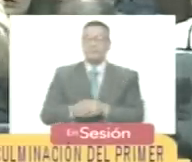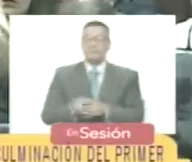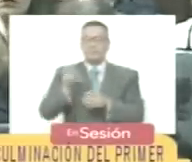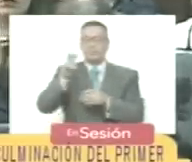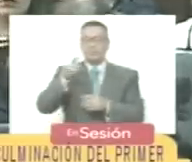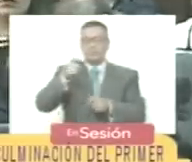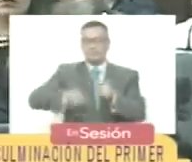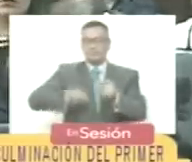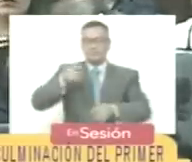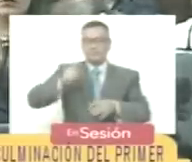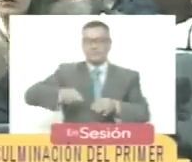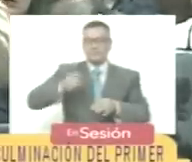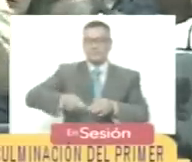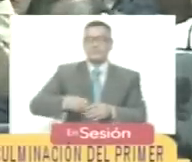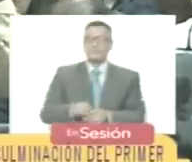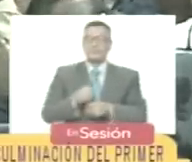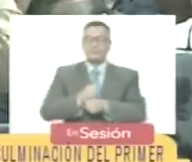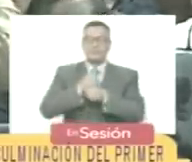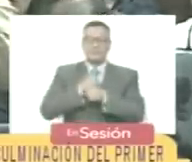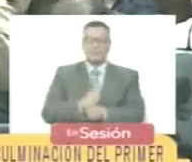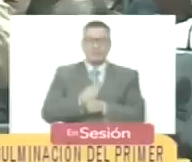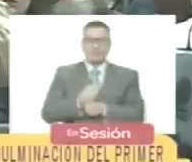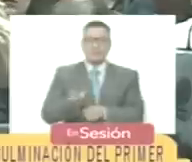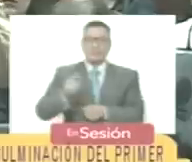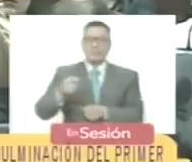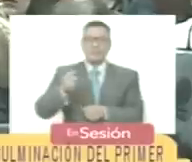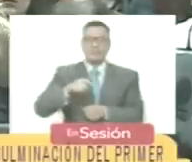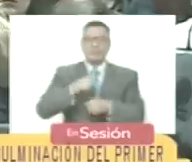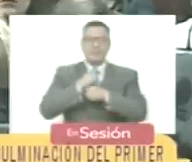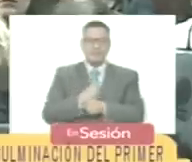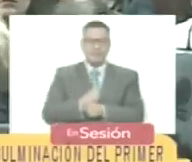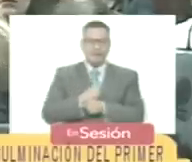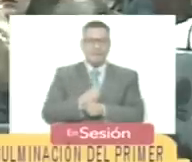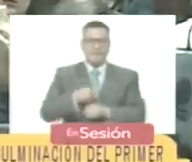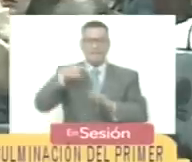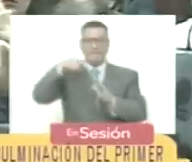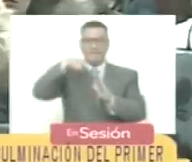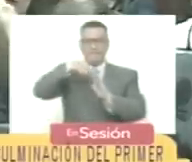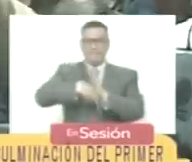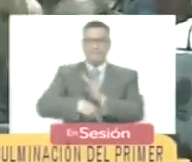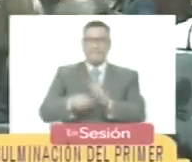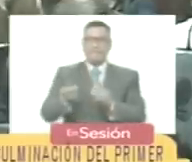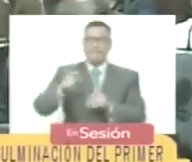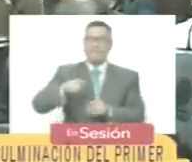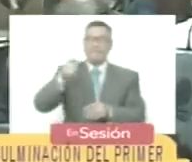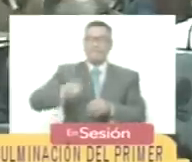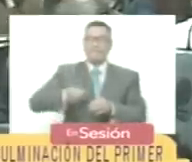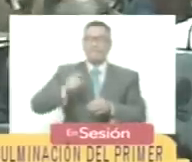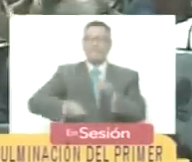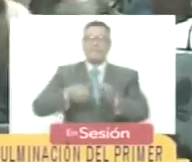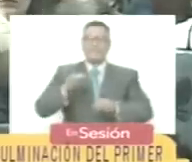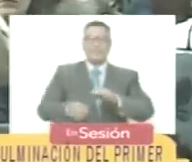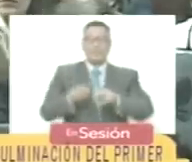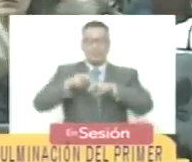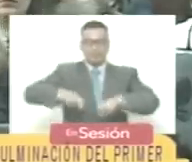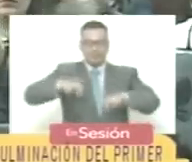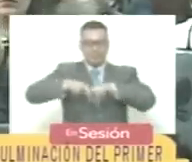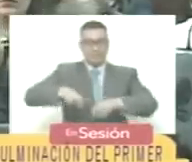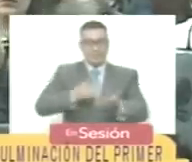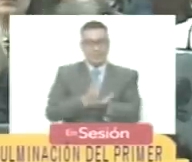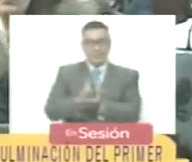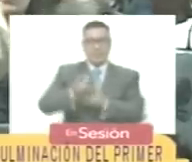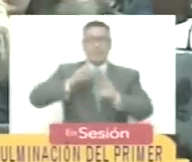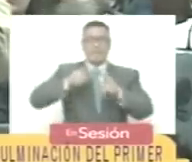Tribunal Supremo de Justicia. Aspirábamos más, por supuesto. Aspiramos a que se profundice más la justicia y que continúe esa revisión que